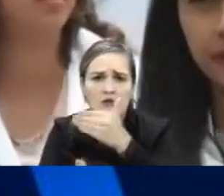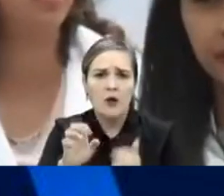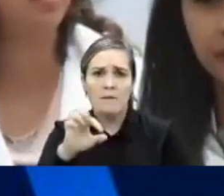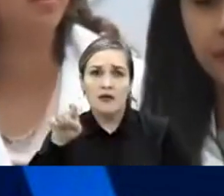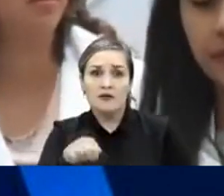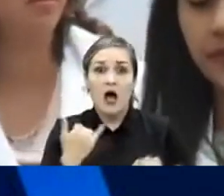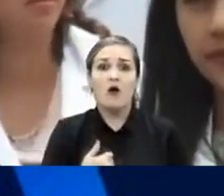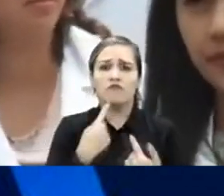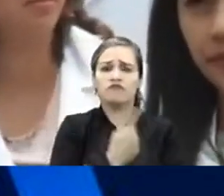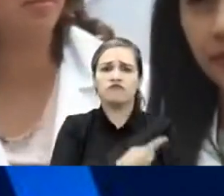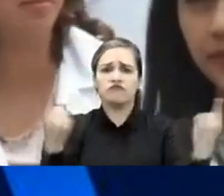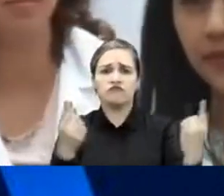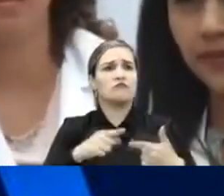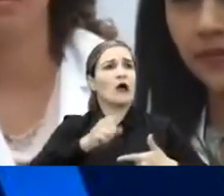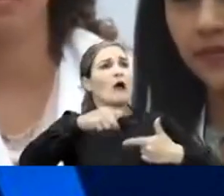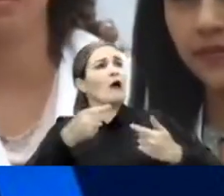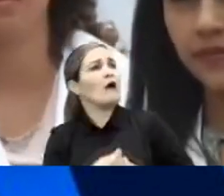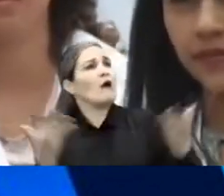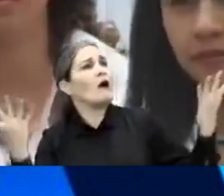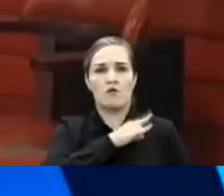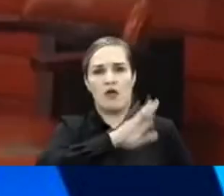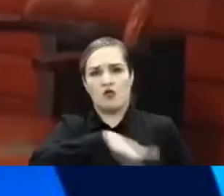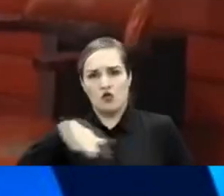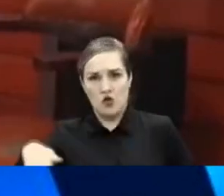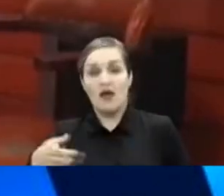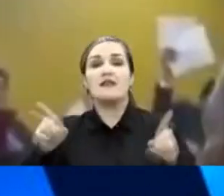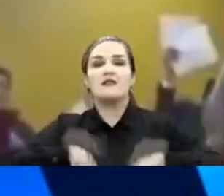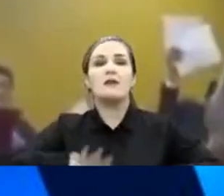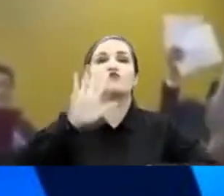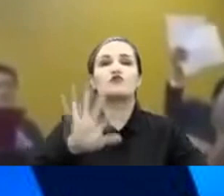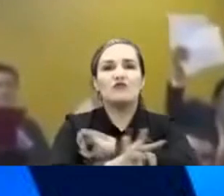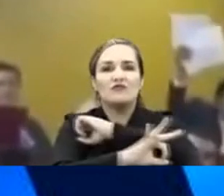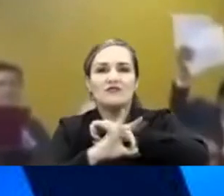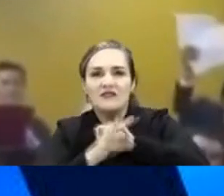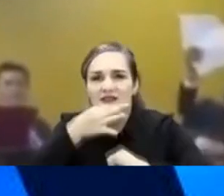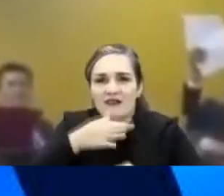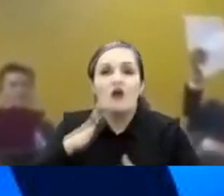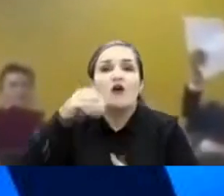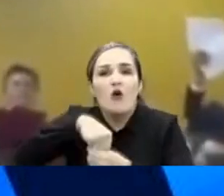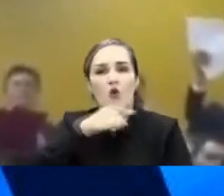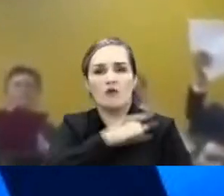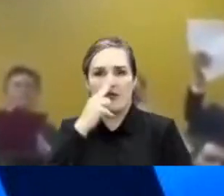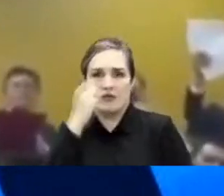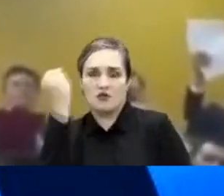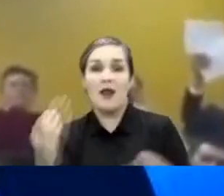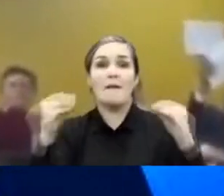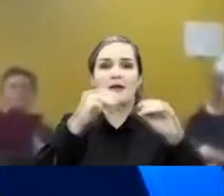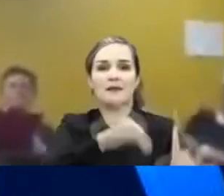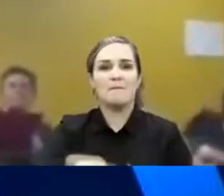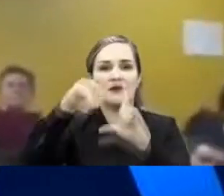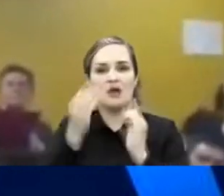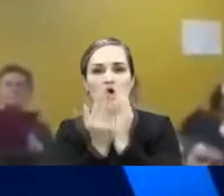ante la opinión pública una cifra temeraria que no tiene ningún sustento. La doctora Corcho es médica de la Universidad de Antioquia, psiquiatra